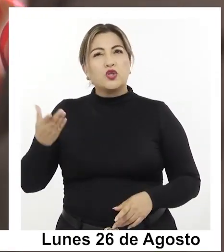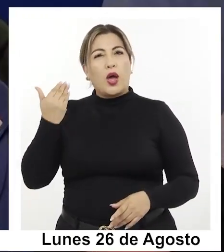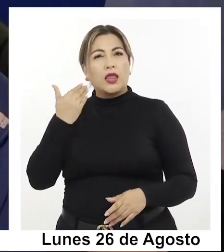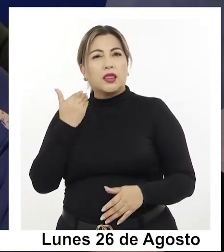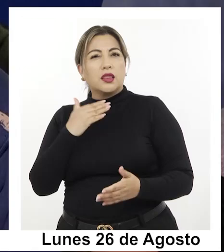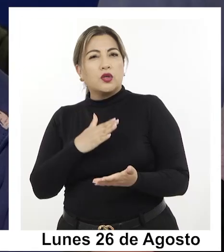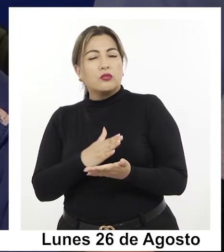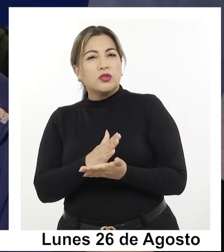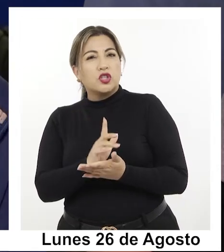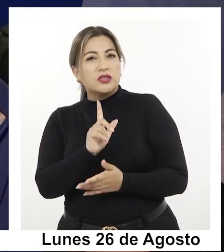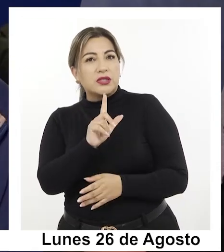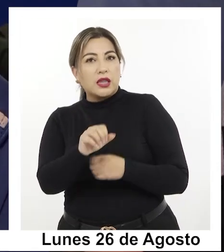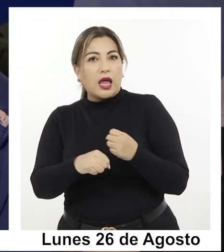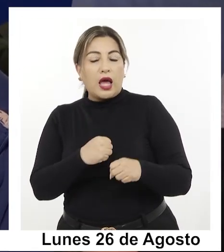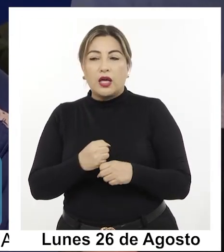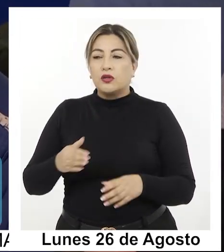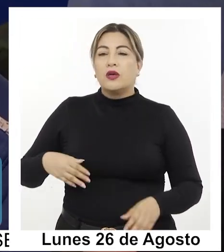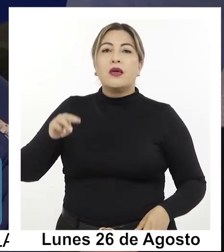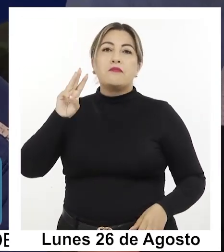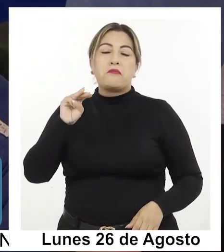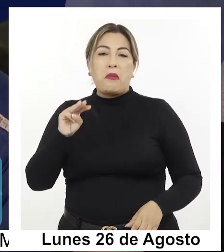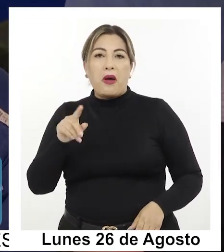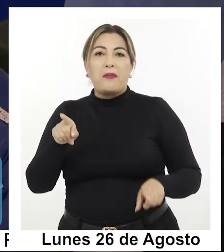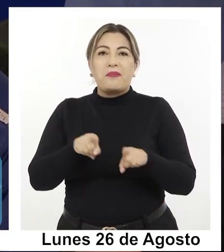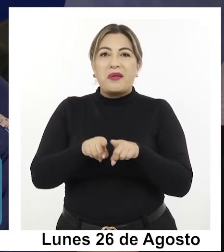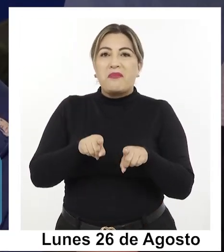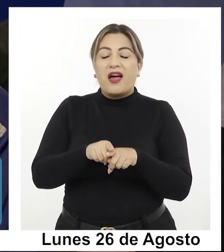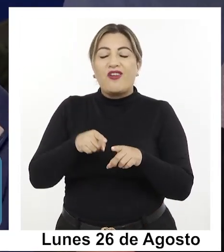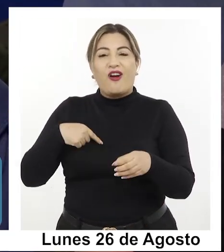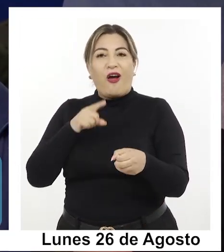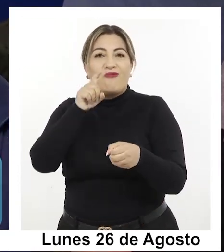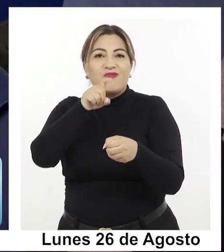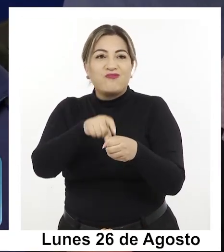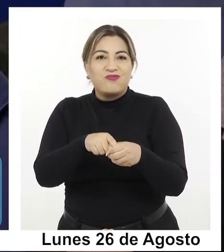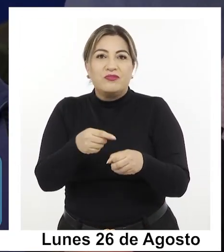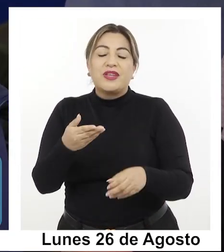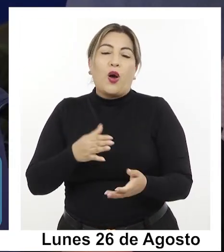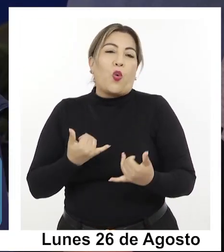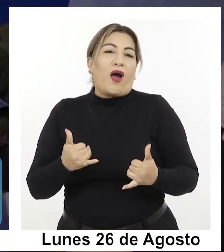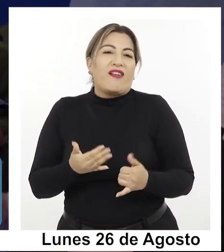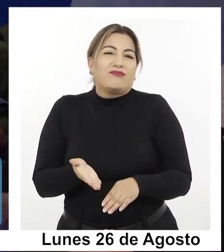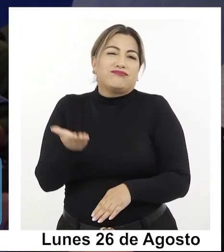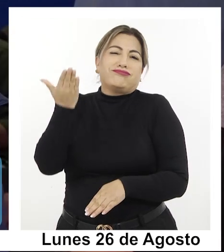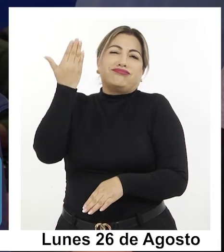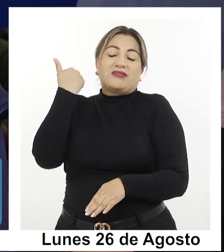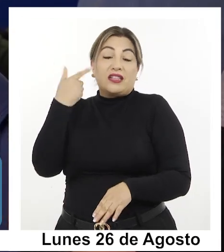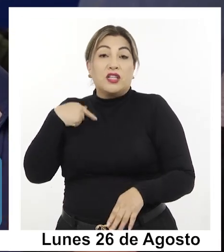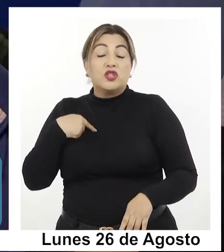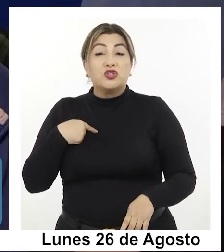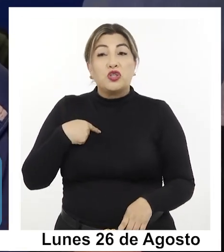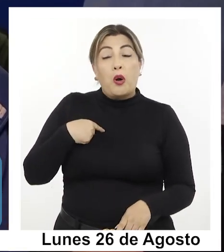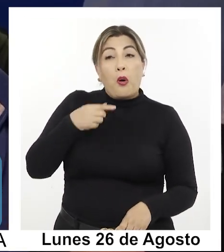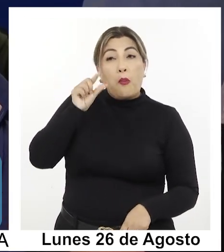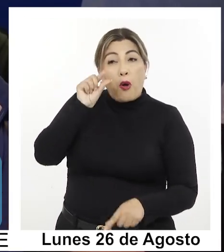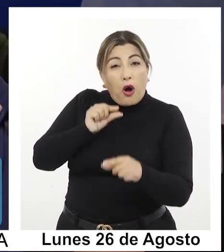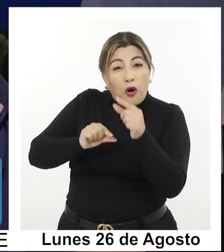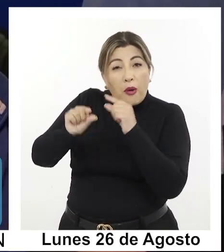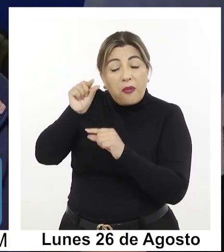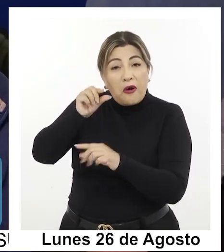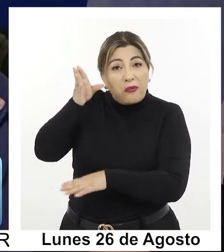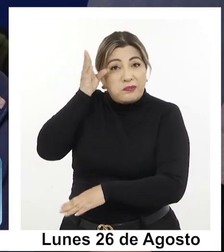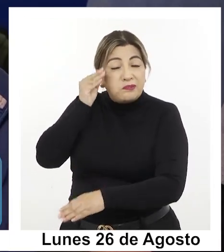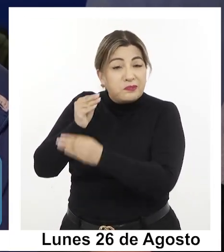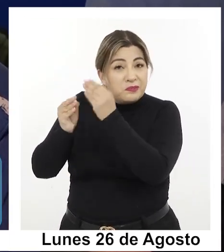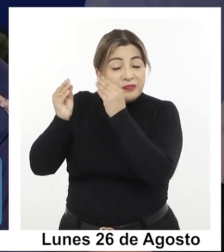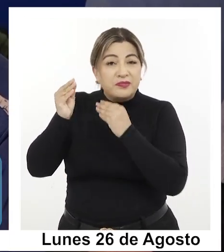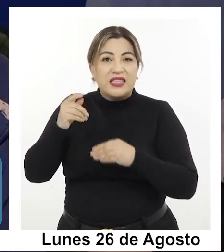cuando tenía 7 años, mi papá y mi hermano me metieron en el juego, ellos ya jugaban de antes. Y bueno, yo fui aprendiendo a poco, sea, no es como